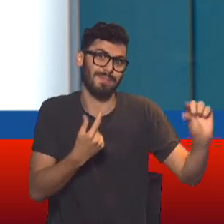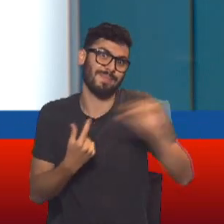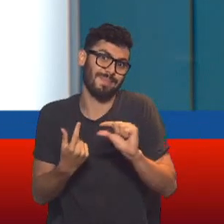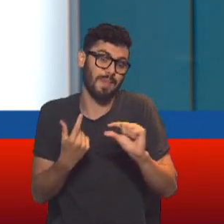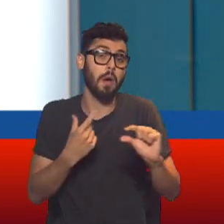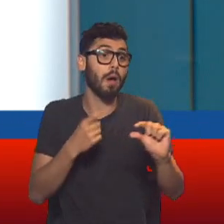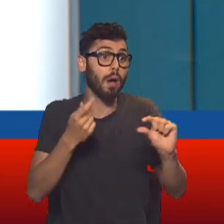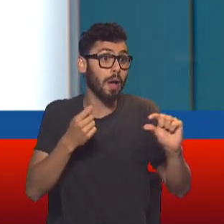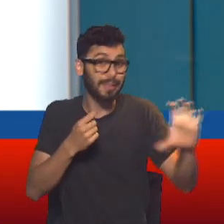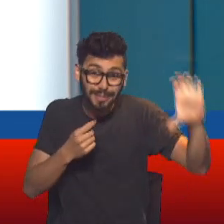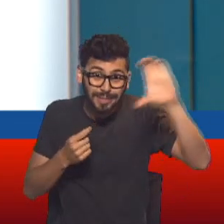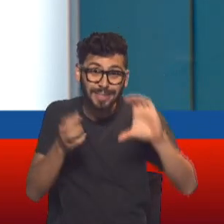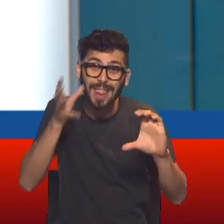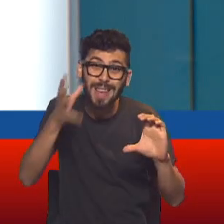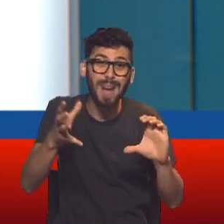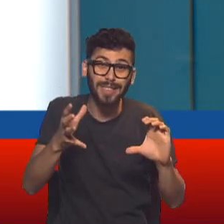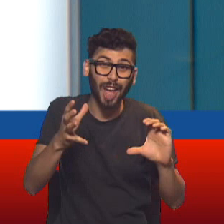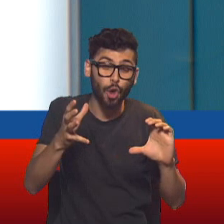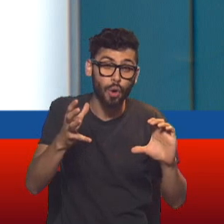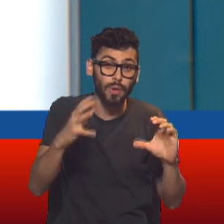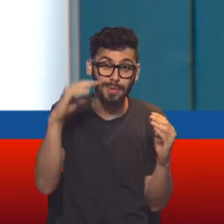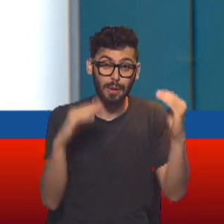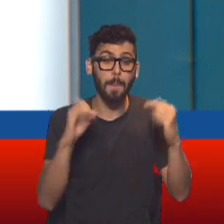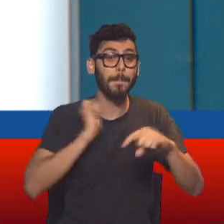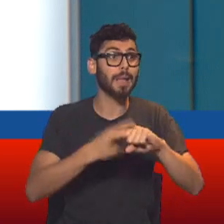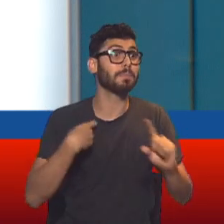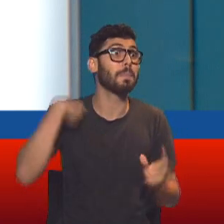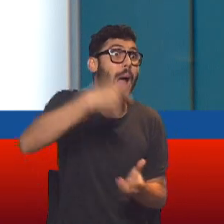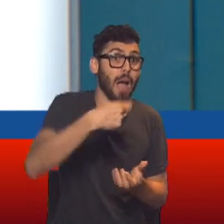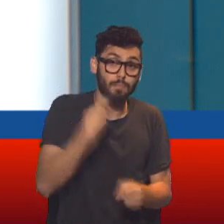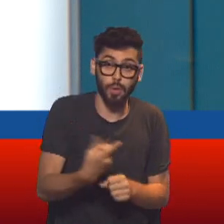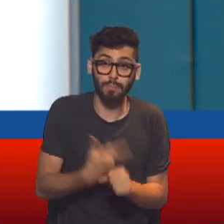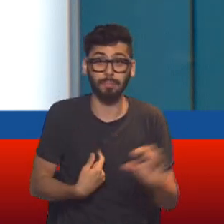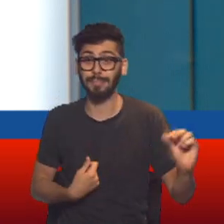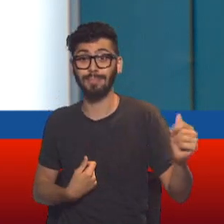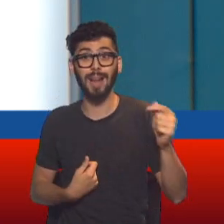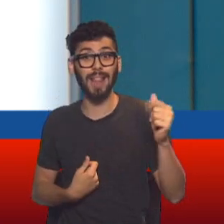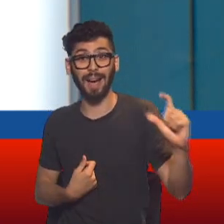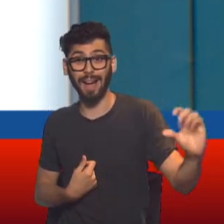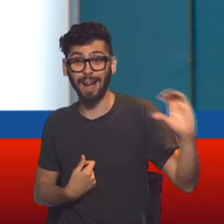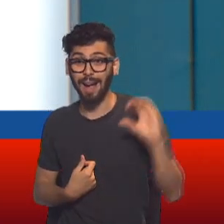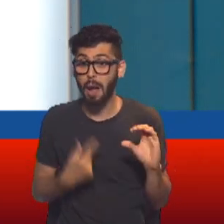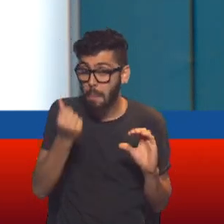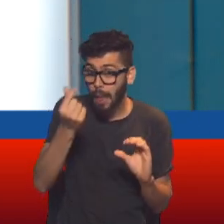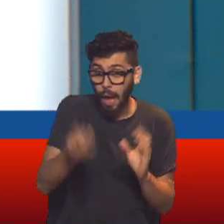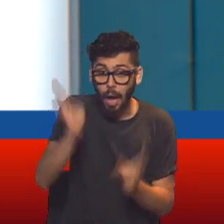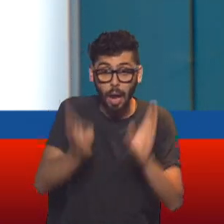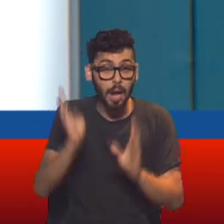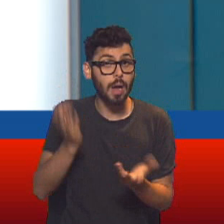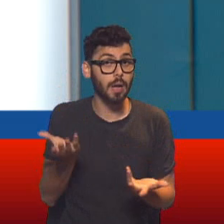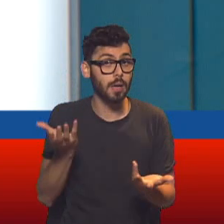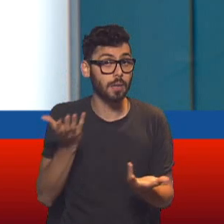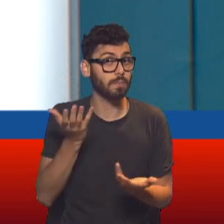muchísimo. Además de eso, obviamente, no tenía posibilidad de repago porque eran créditos que se estaban tomando para financiar la fuga de capitales. No era